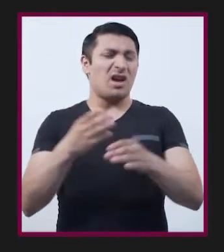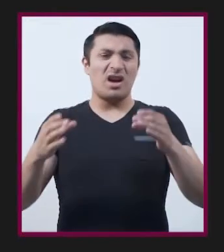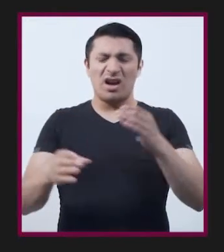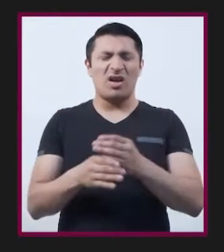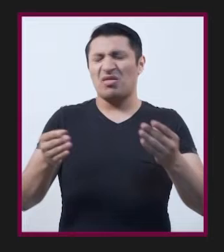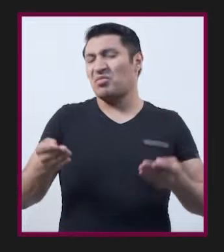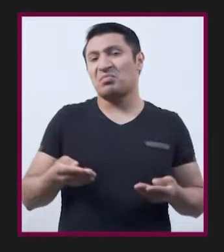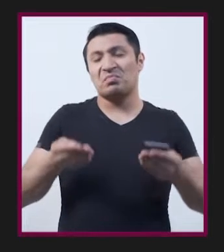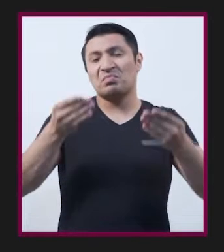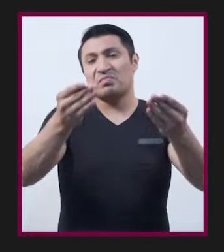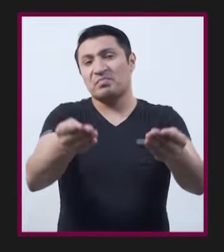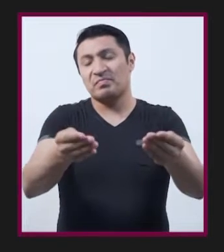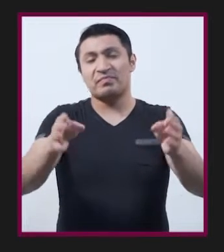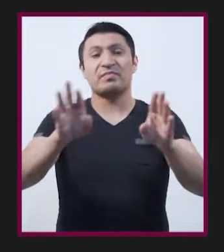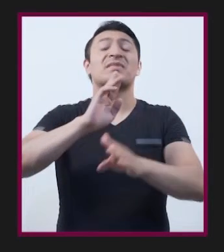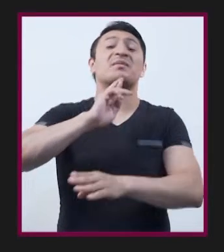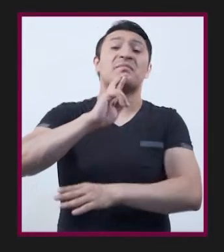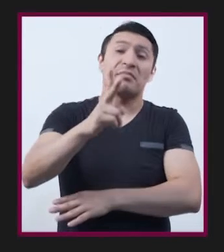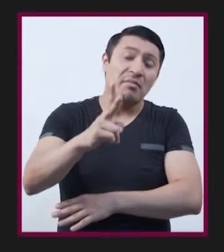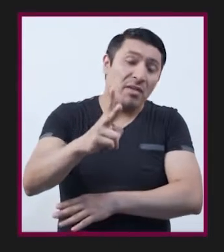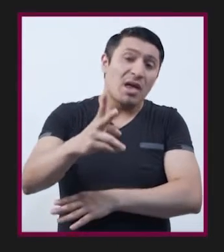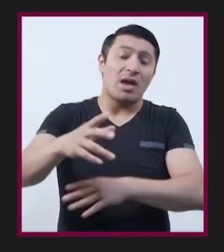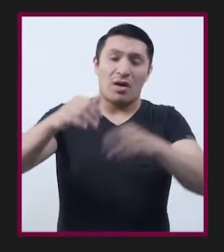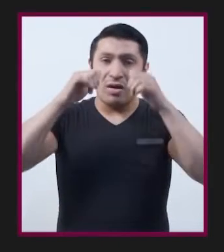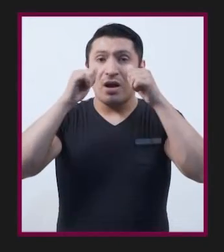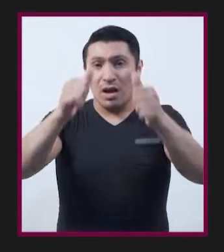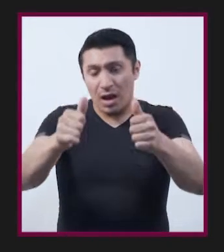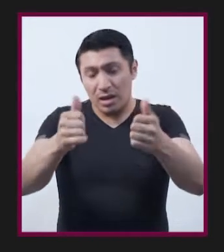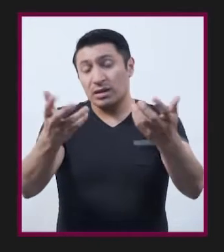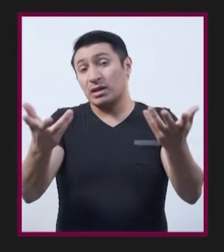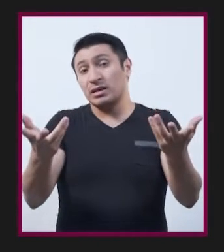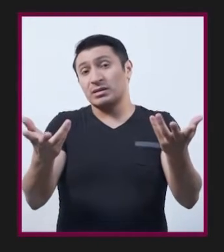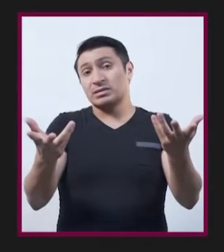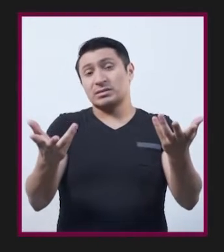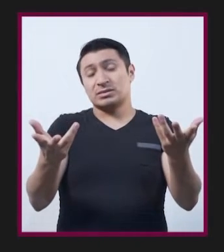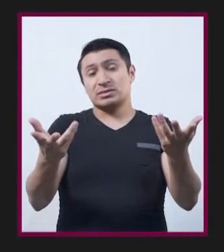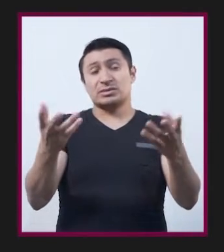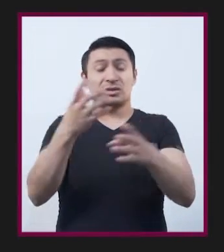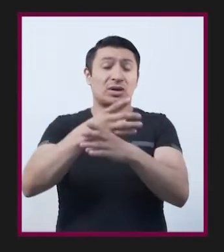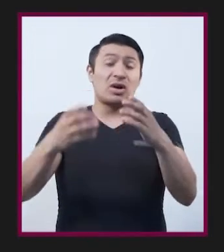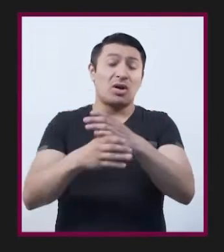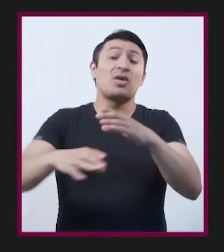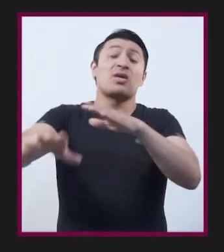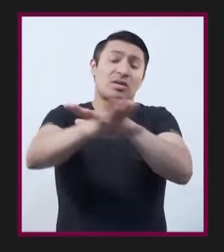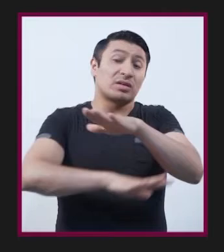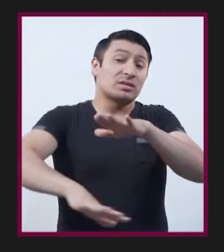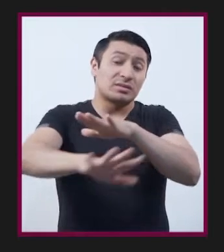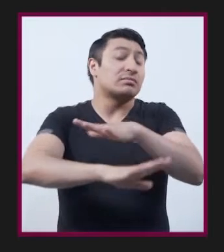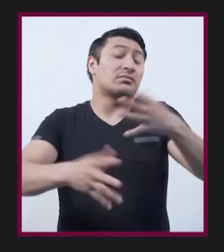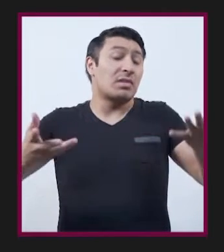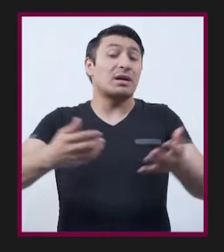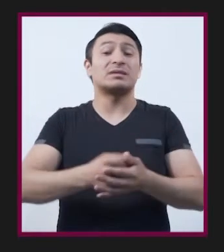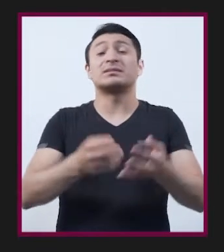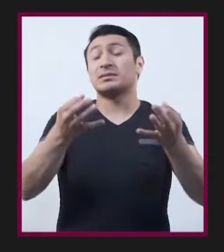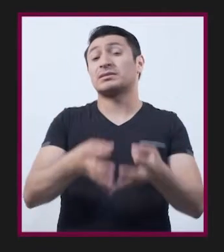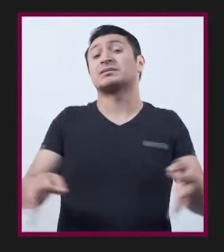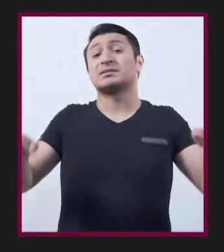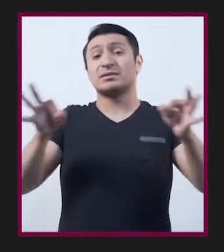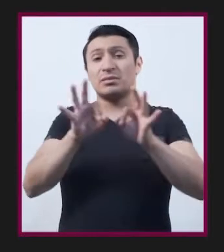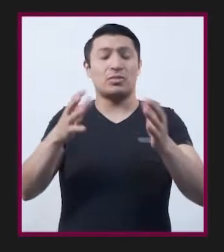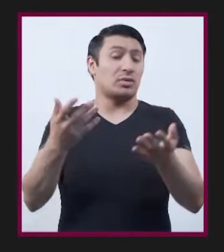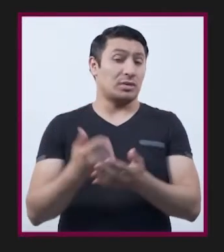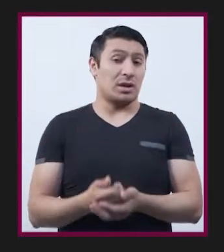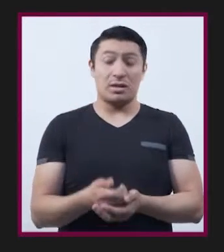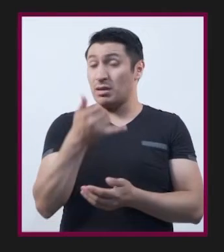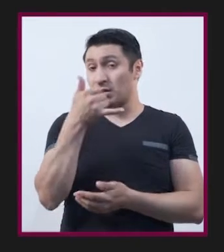de agua y todas las cosas como para brindarnos mejor atención a cosas que son básicas, que nos